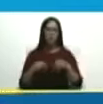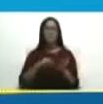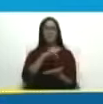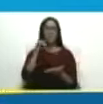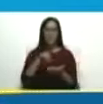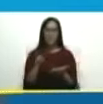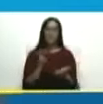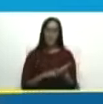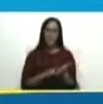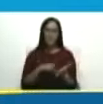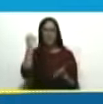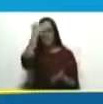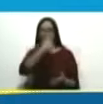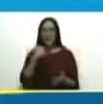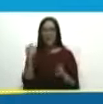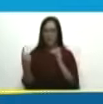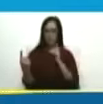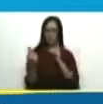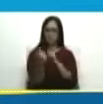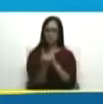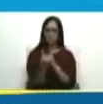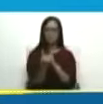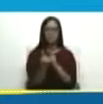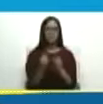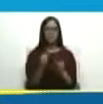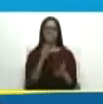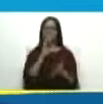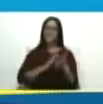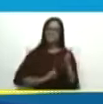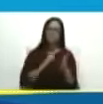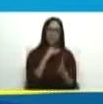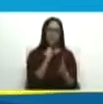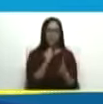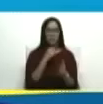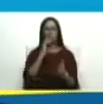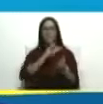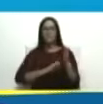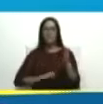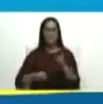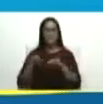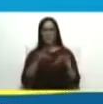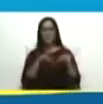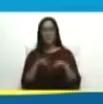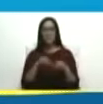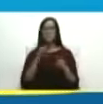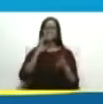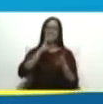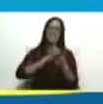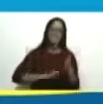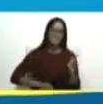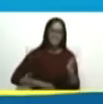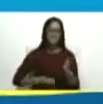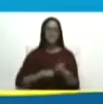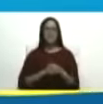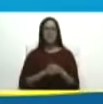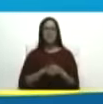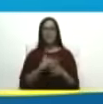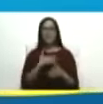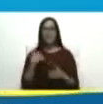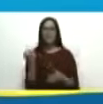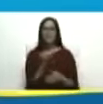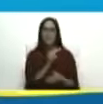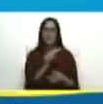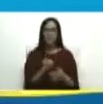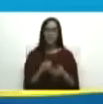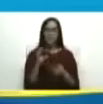de verdad, cara a cara, sin cartas escondidas, sin planes macabros, sin planes para asesinarme o asesinarnos o llenar